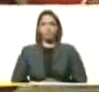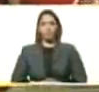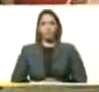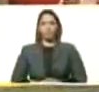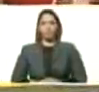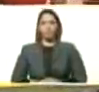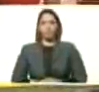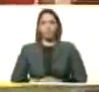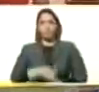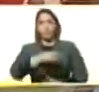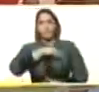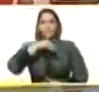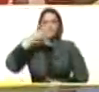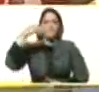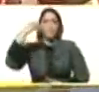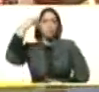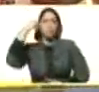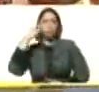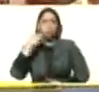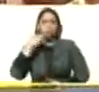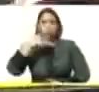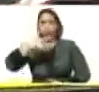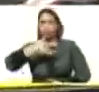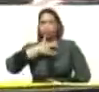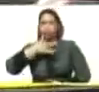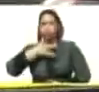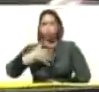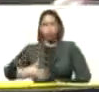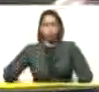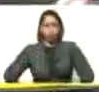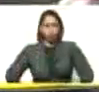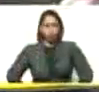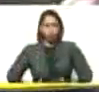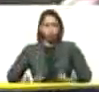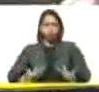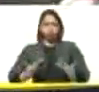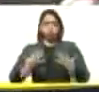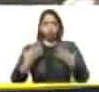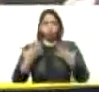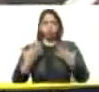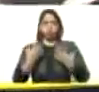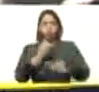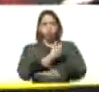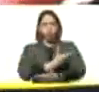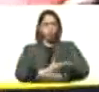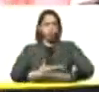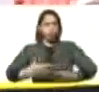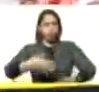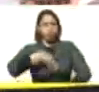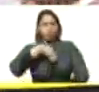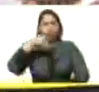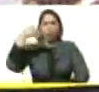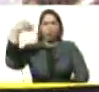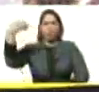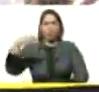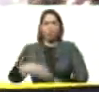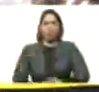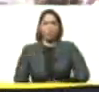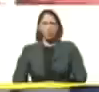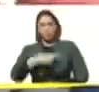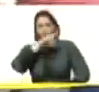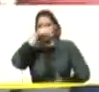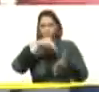por el espíritu bolivariano que nos mueve desde la sangre, desde el alma, desde la raíz